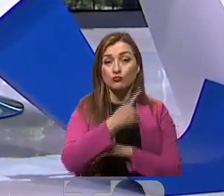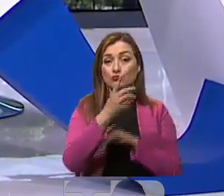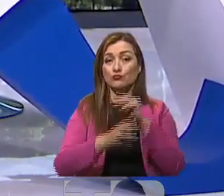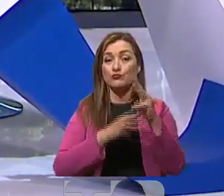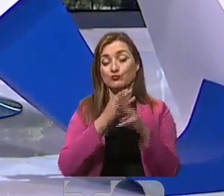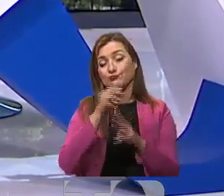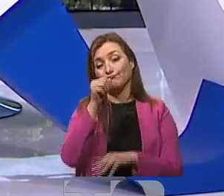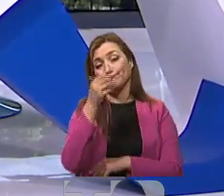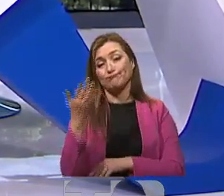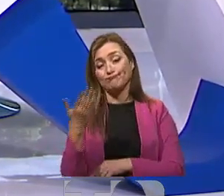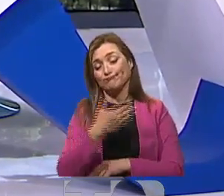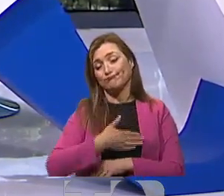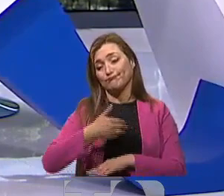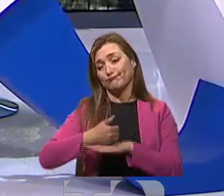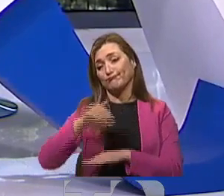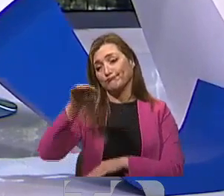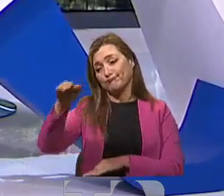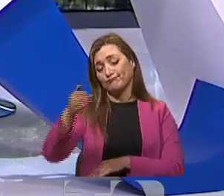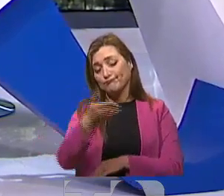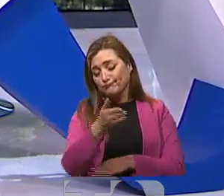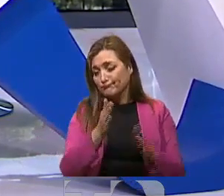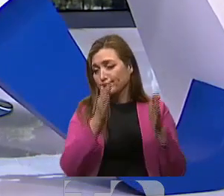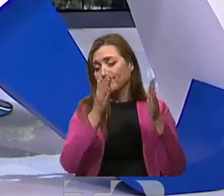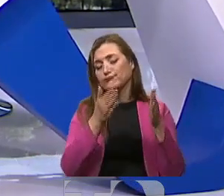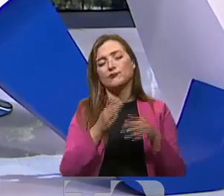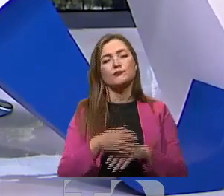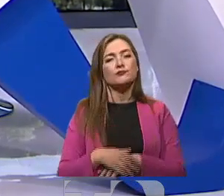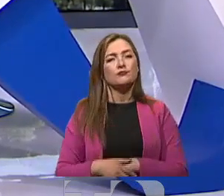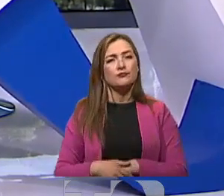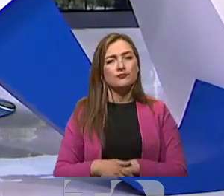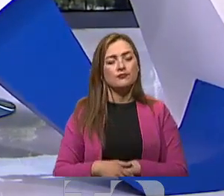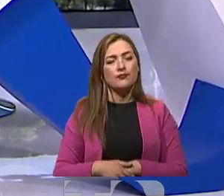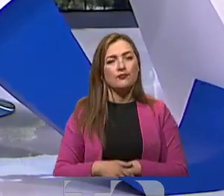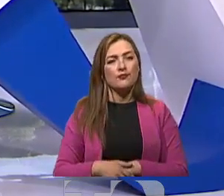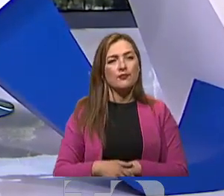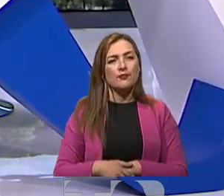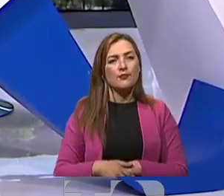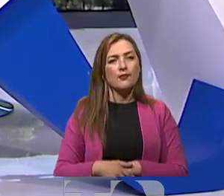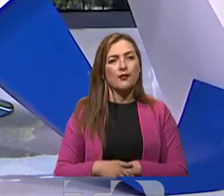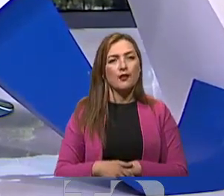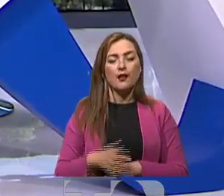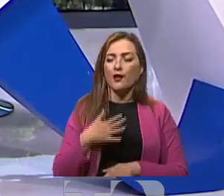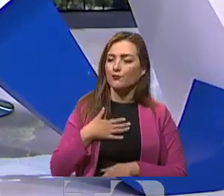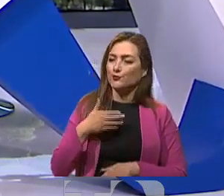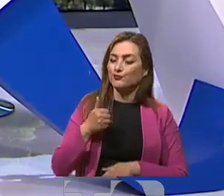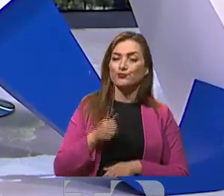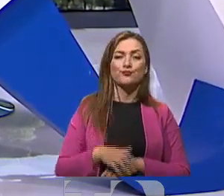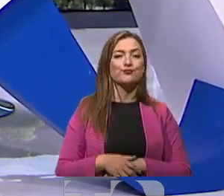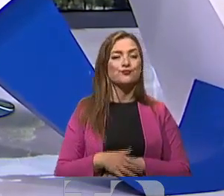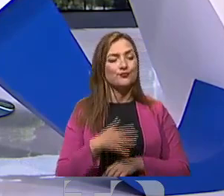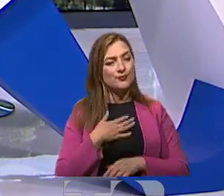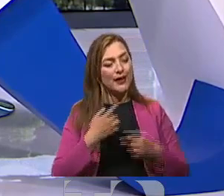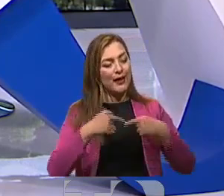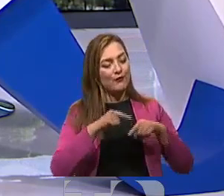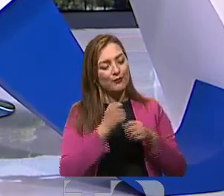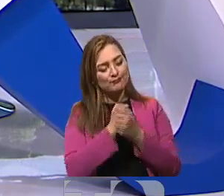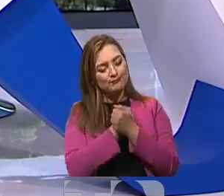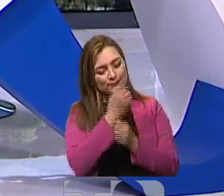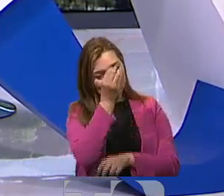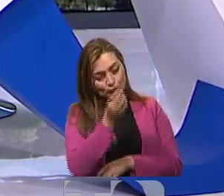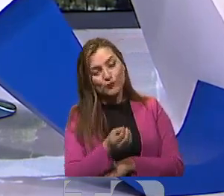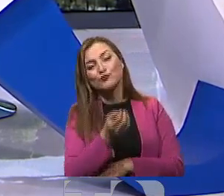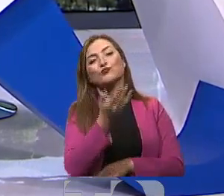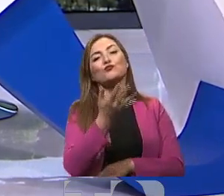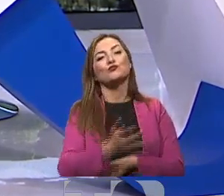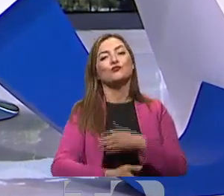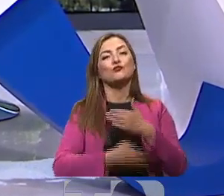Por favor, a las autoridades acudir a este llamado de los vecinos para que puedan arreglarla. ¿Cómo estás, señora? Jefa querida, buenos días. André querida, un